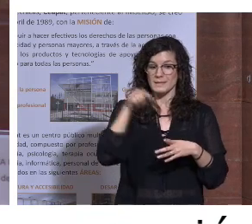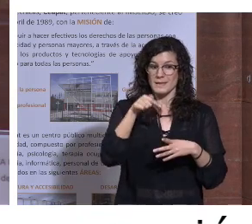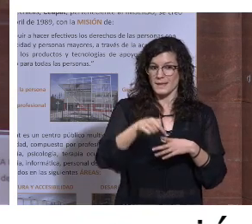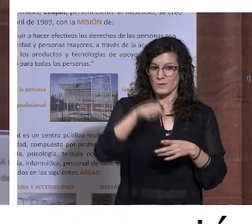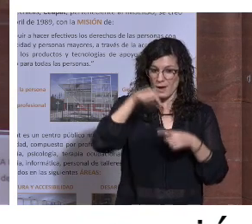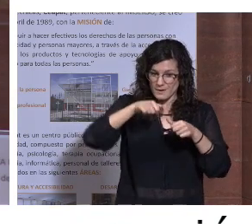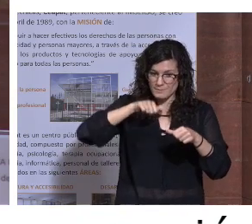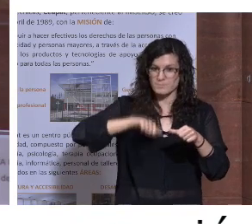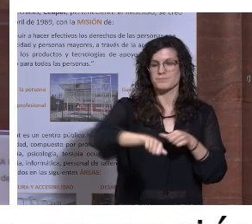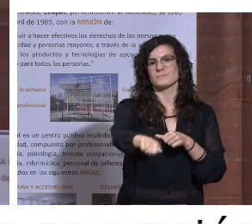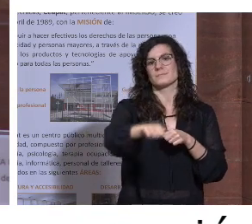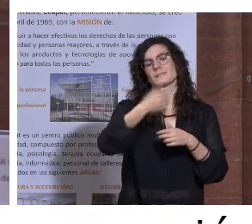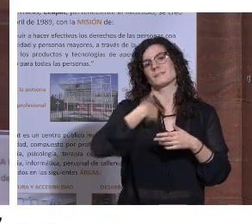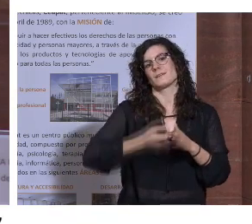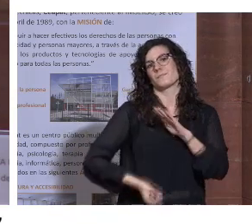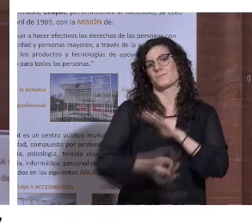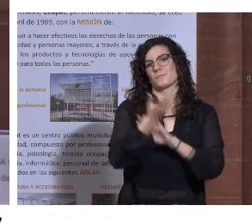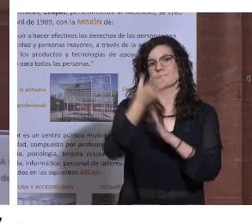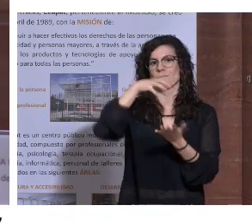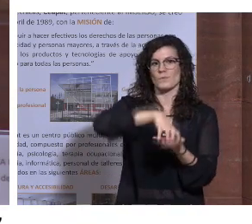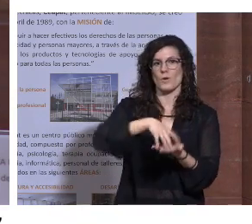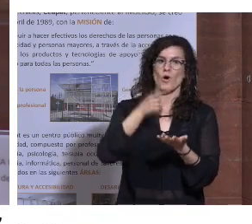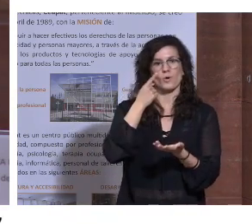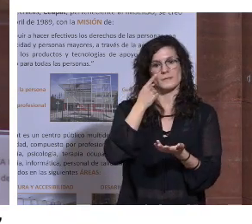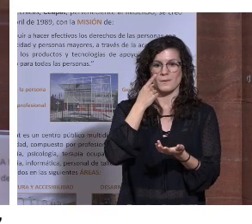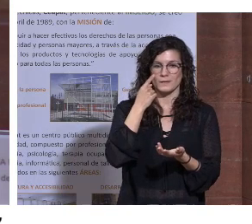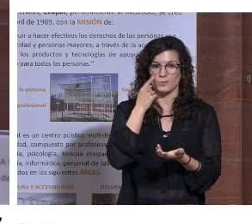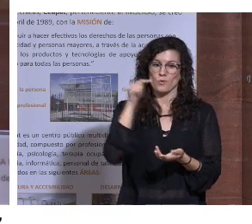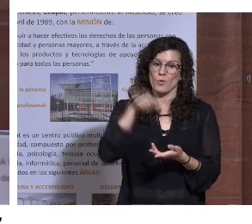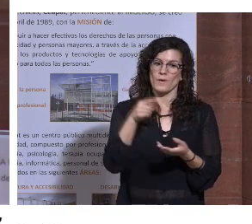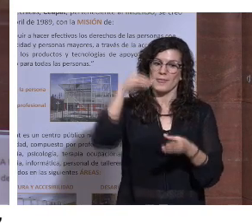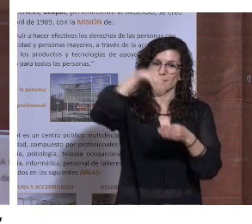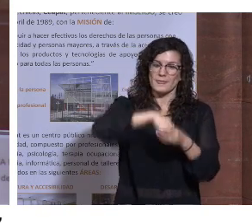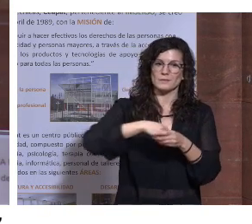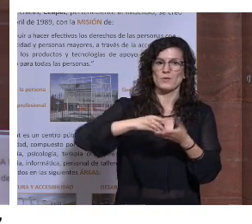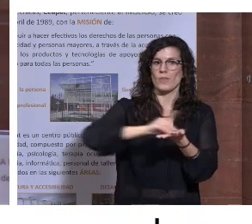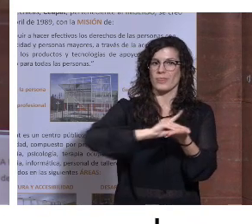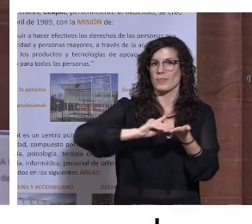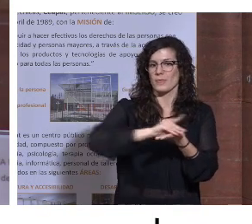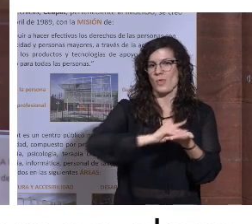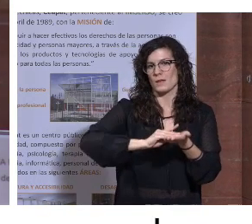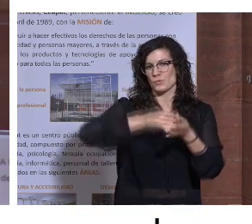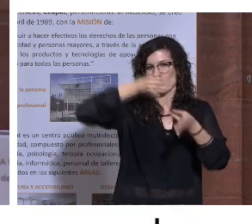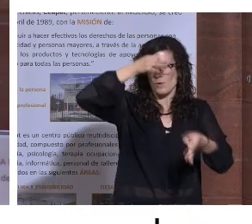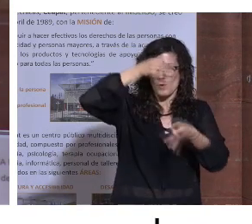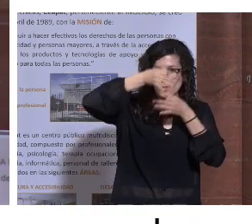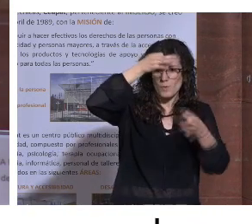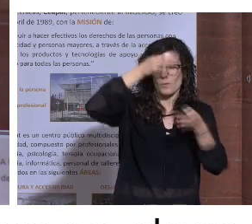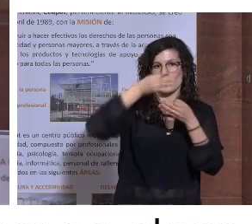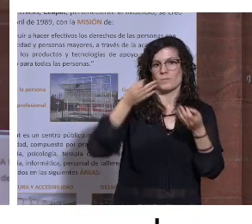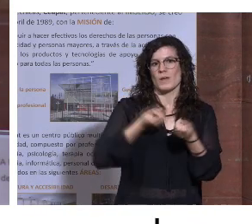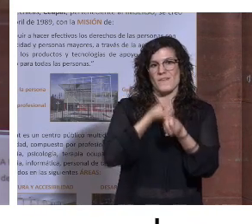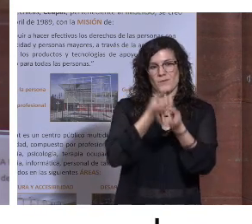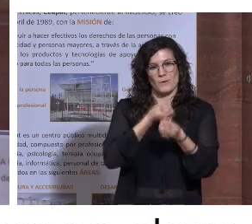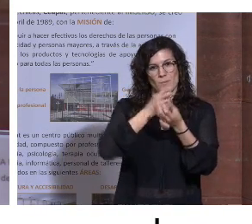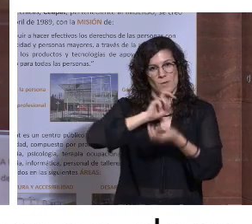poder generar ese observatorio, que es Odismet, que tiene un banco de datos súper exhaustivo, con un montón de cruces de